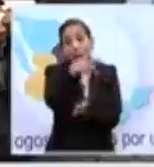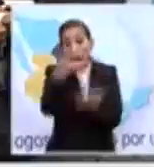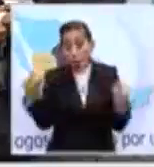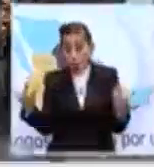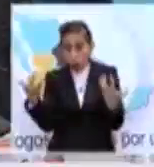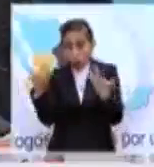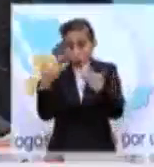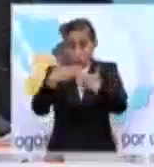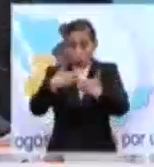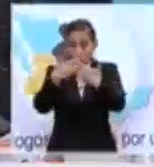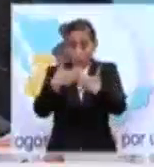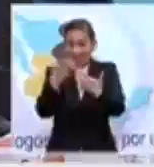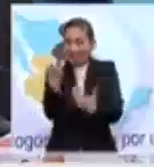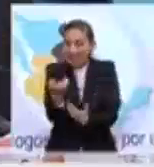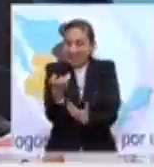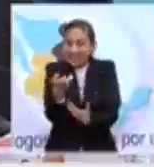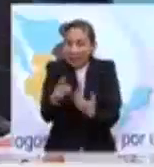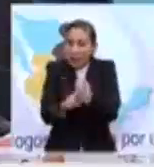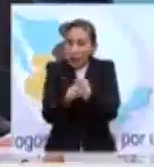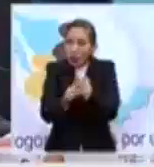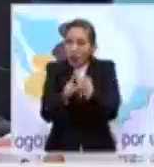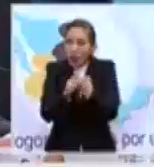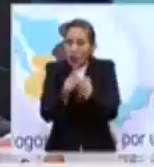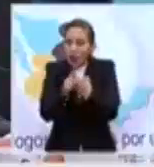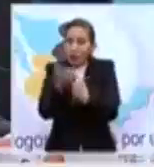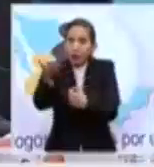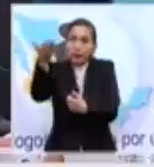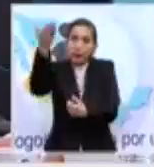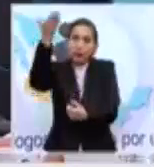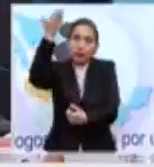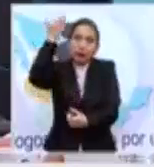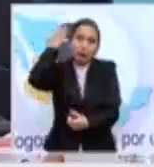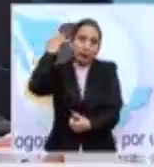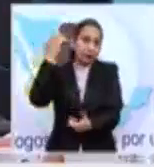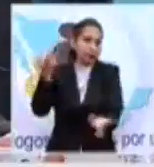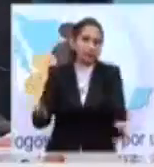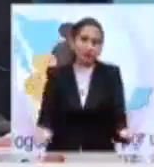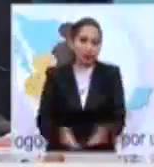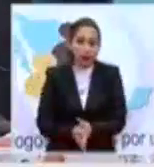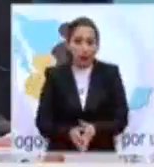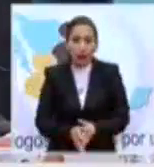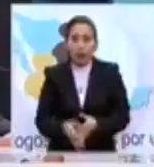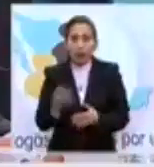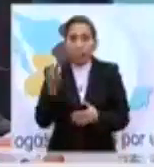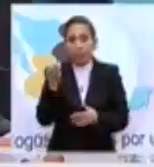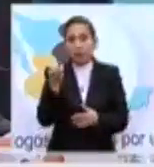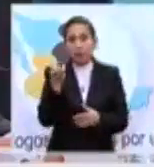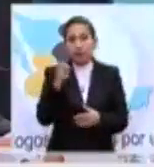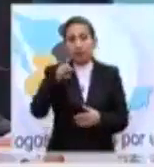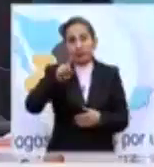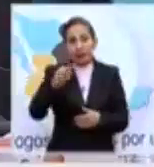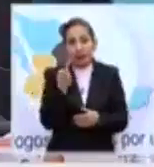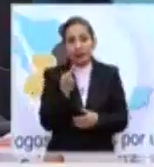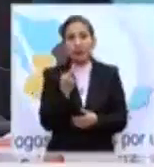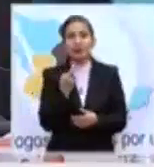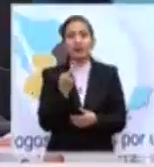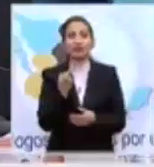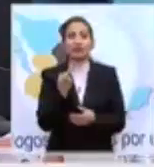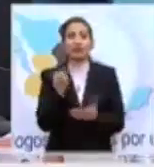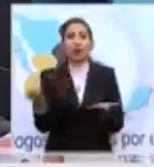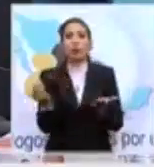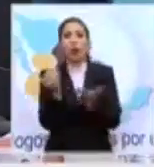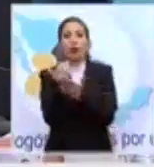coordinación, ese problema que venimos acarreando desde muchas partes, y es lo que